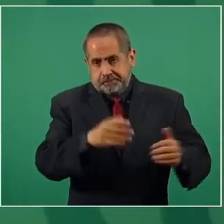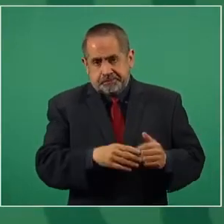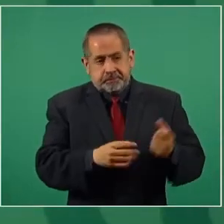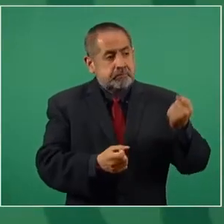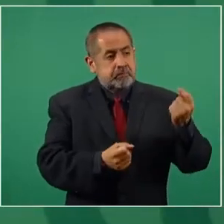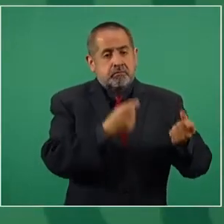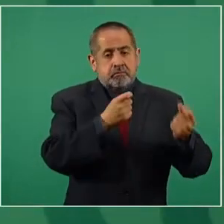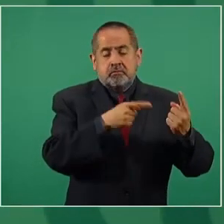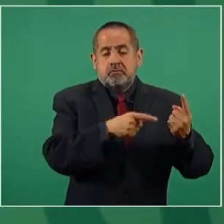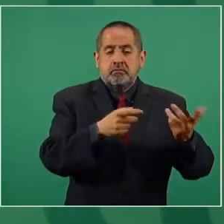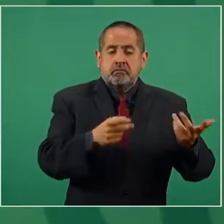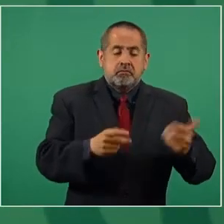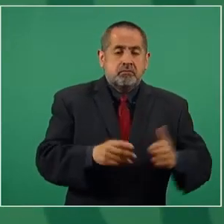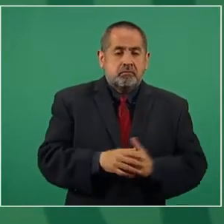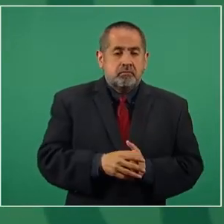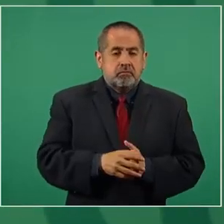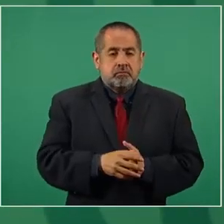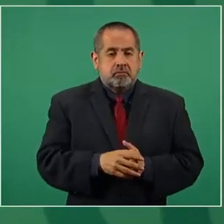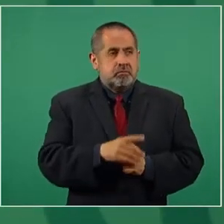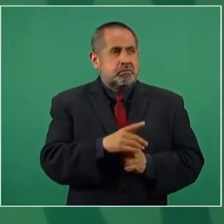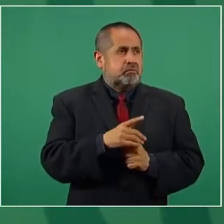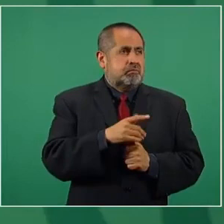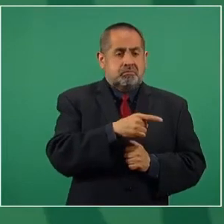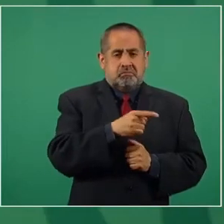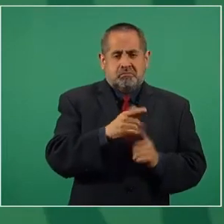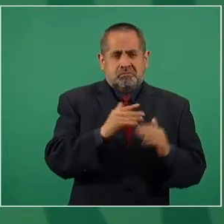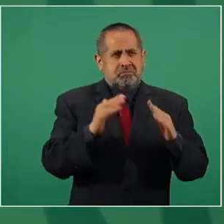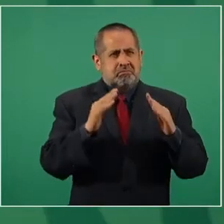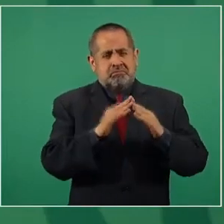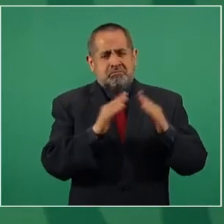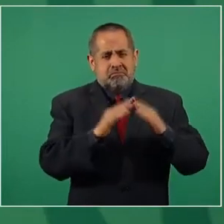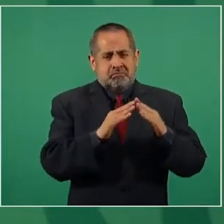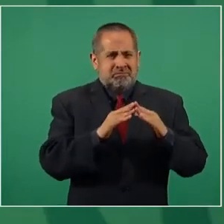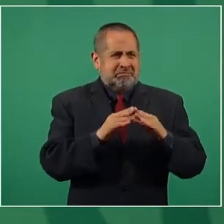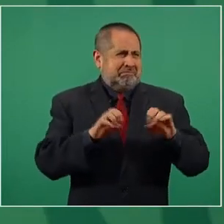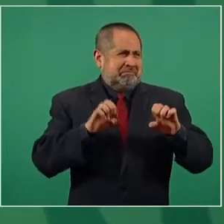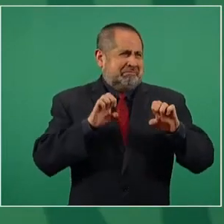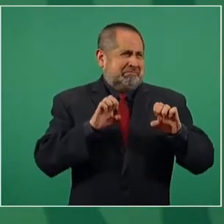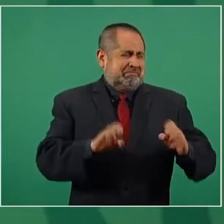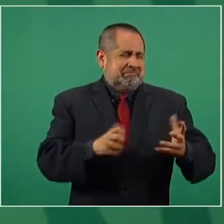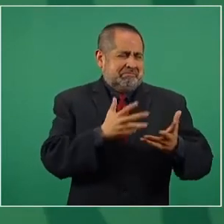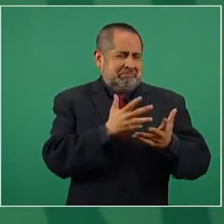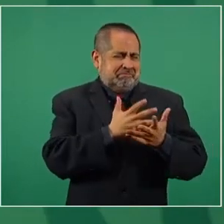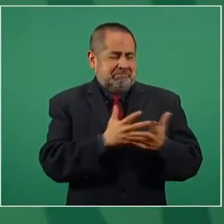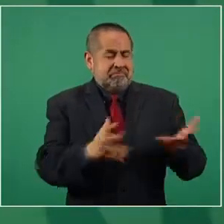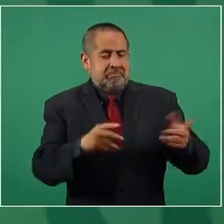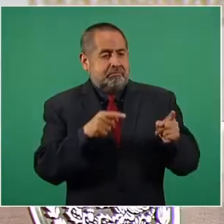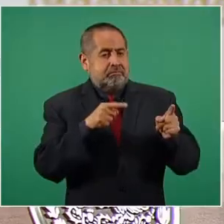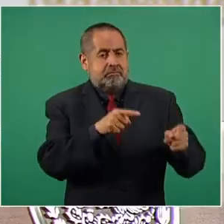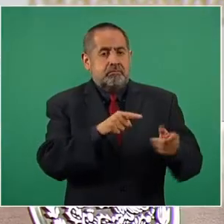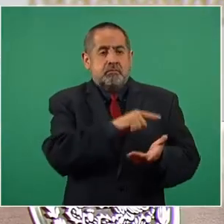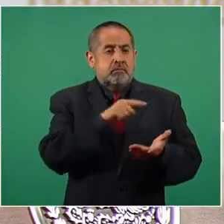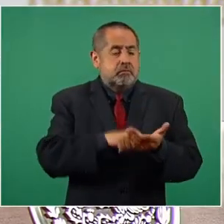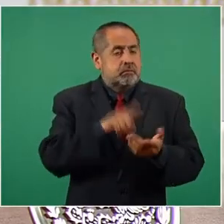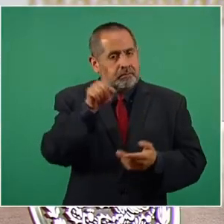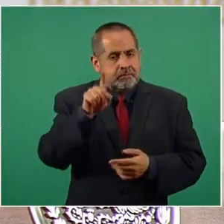algunos tienen hasta casas, residencias en